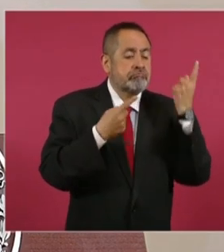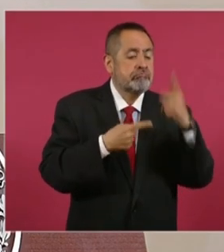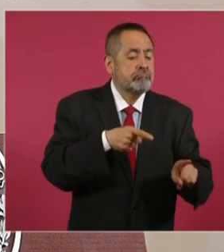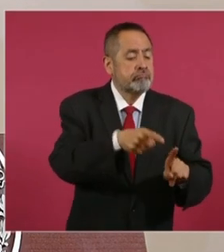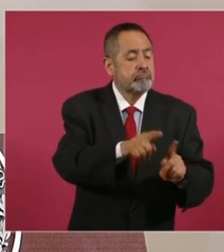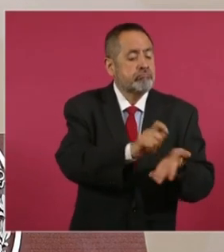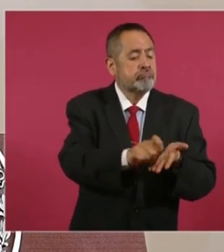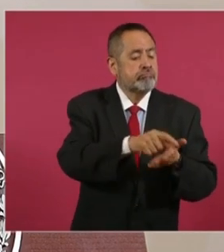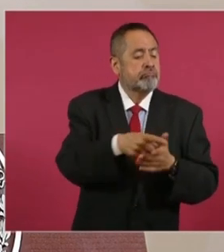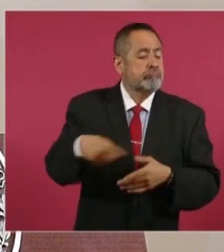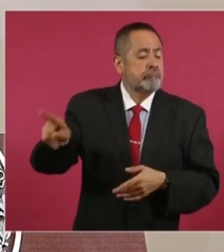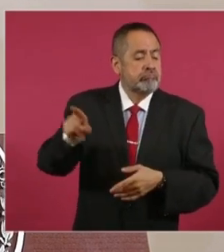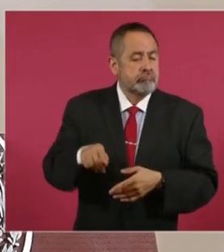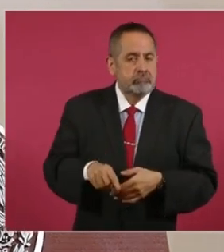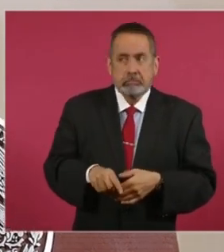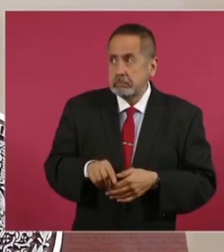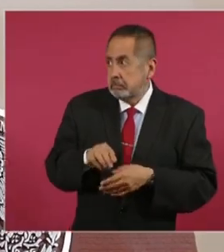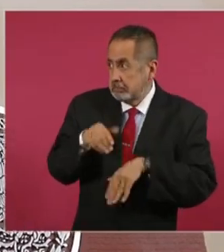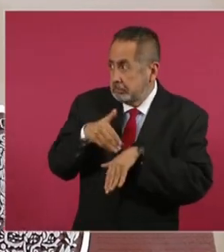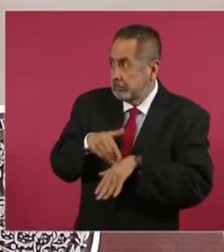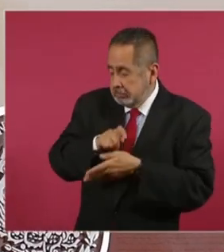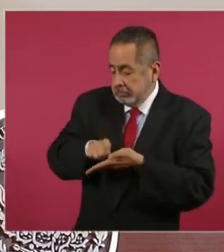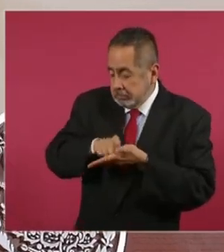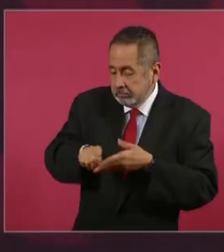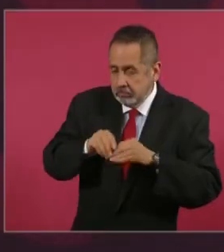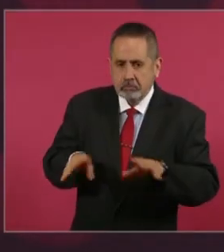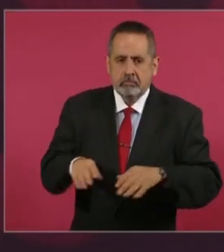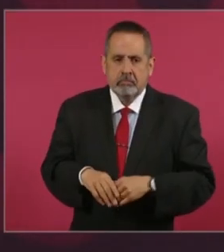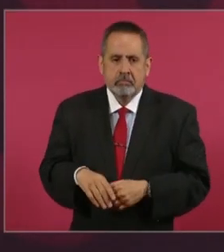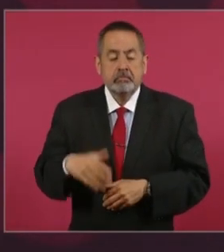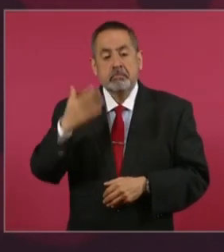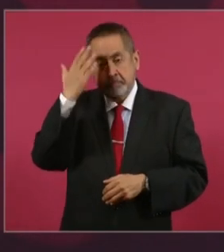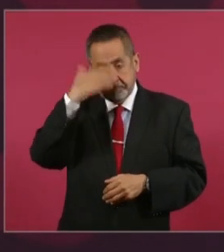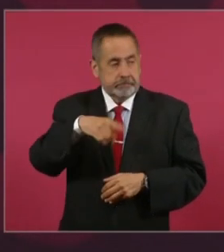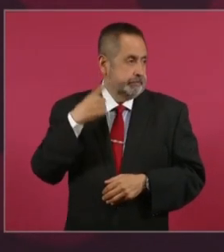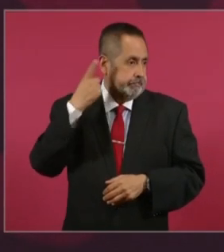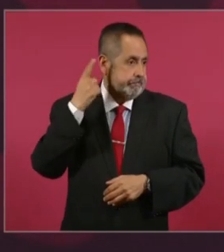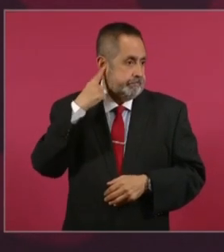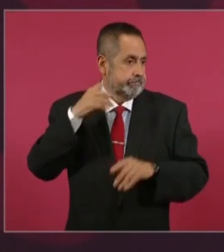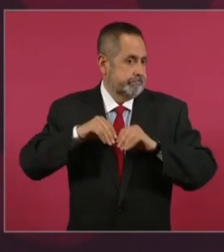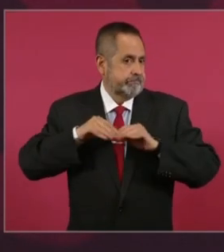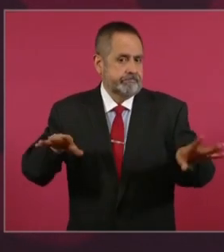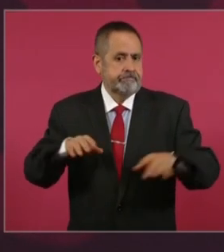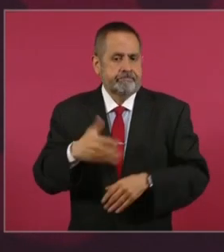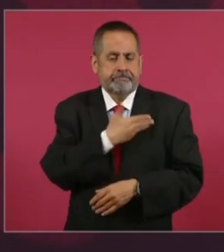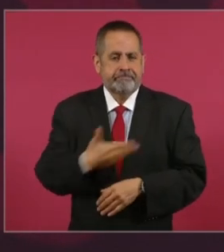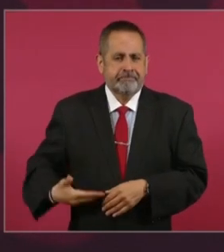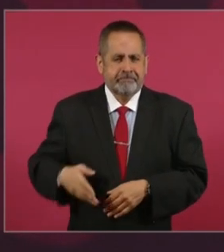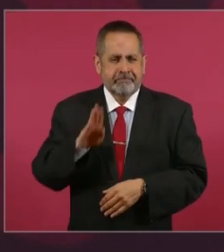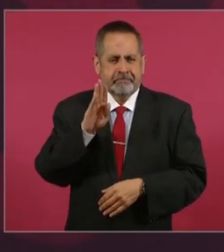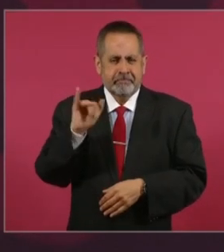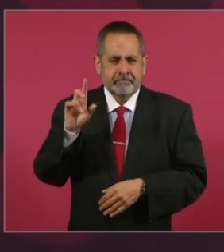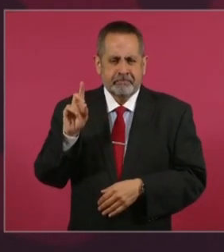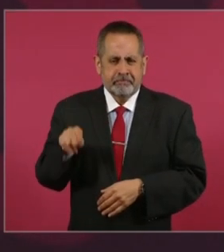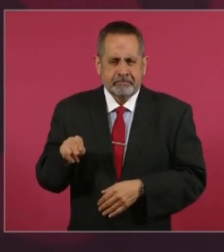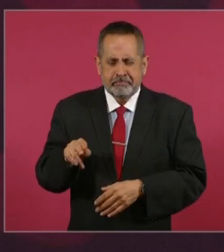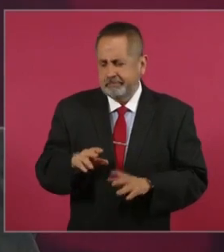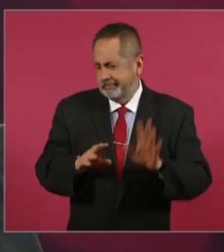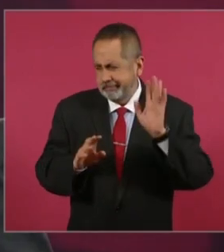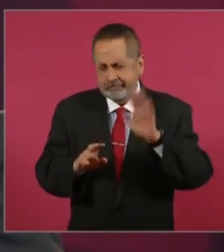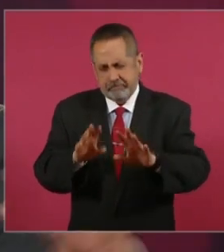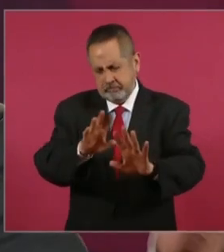Yo creo que se va a enterar el presidente Biden. No, no, no, no, no,